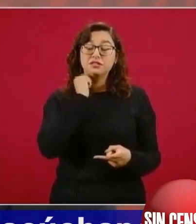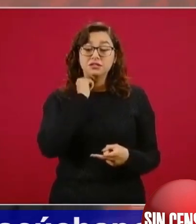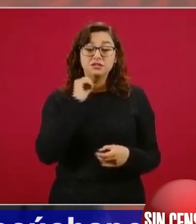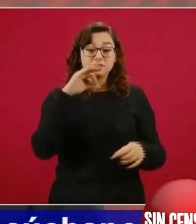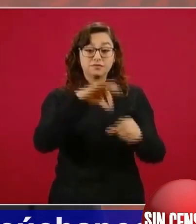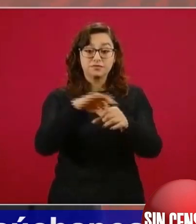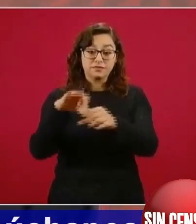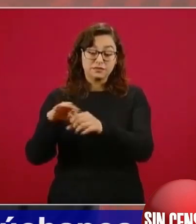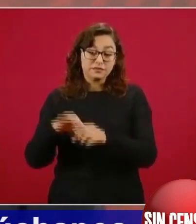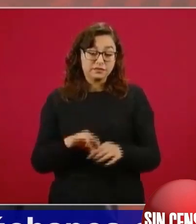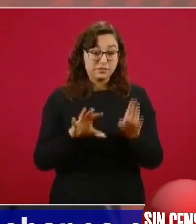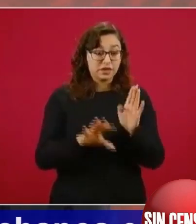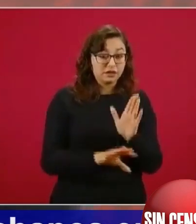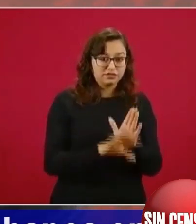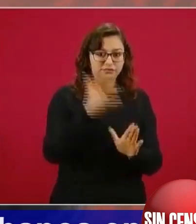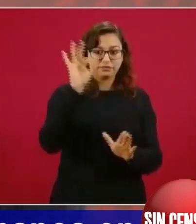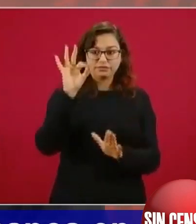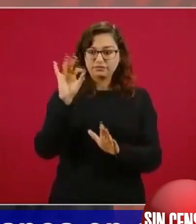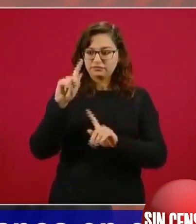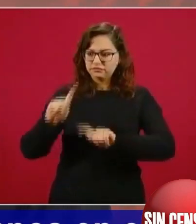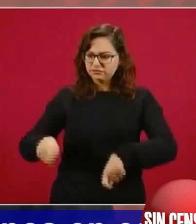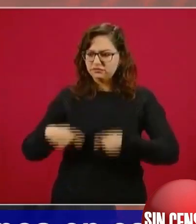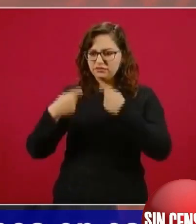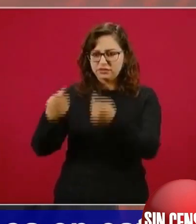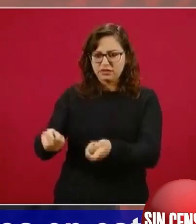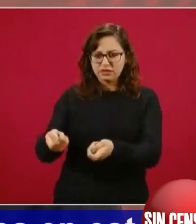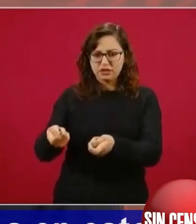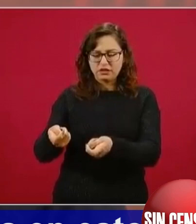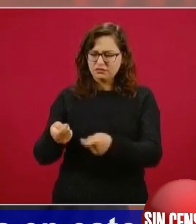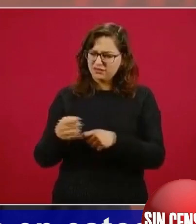Se decía, ¿cómo vas a elegir a un campesino